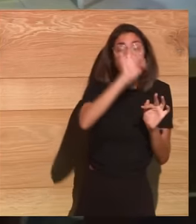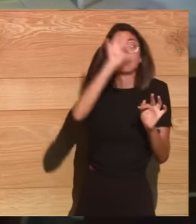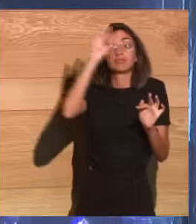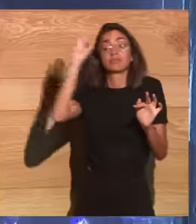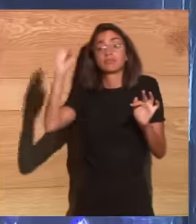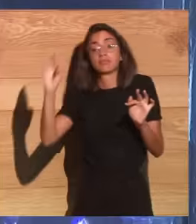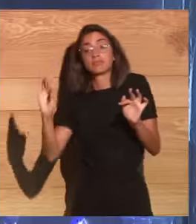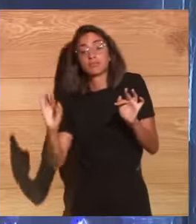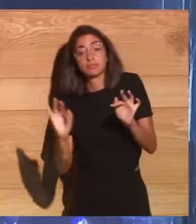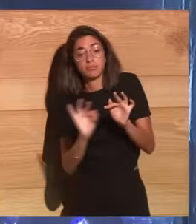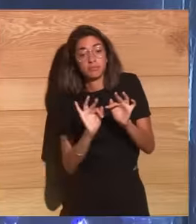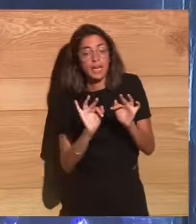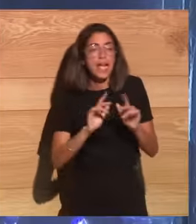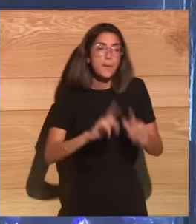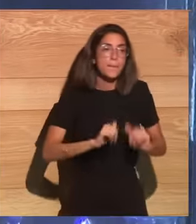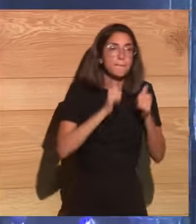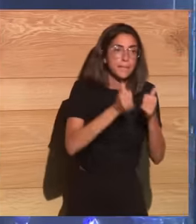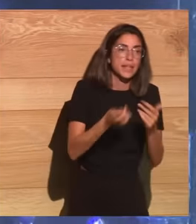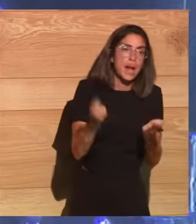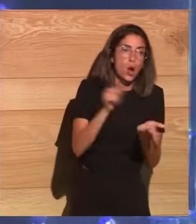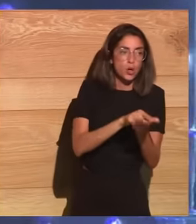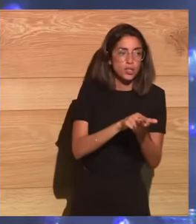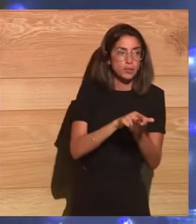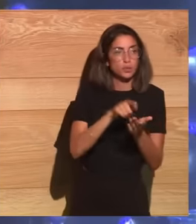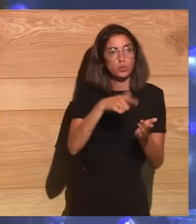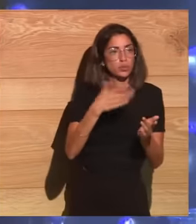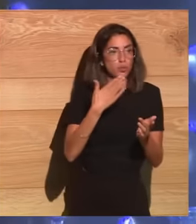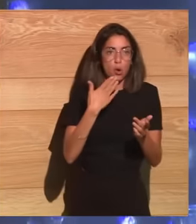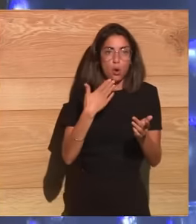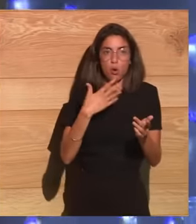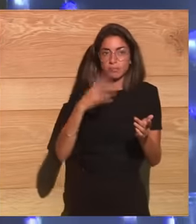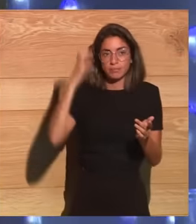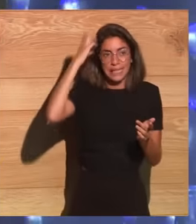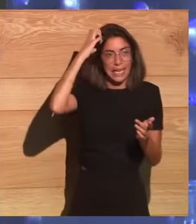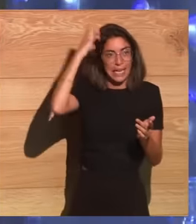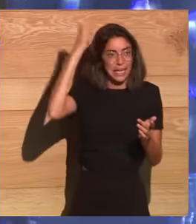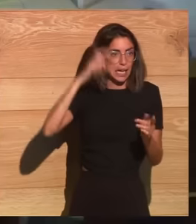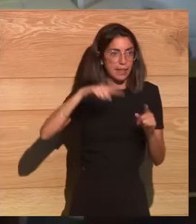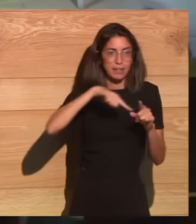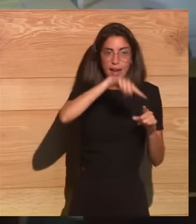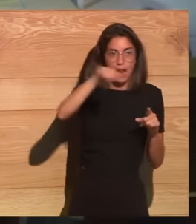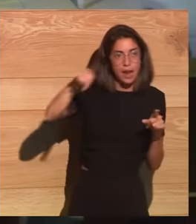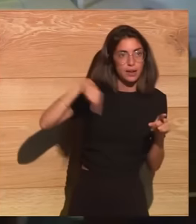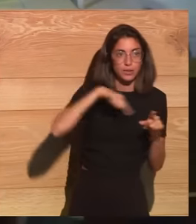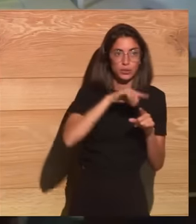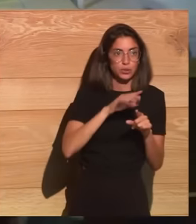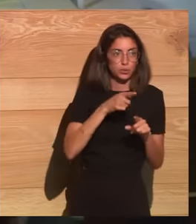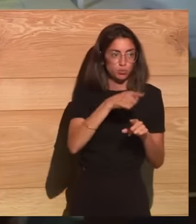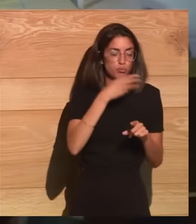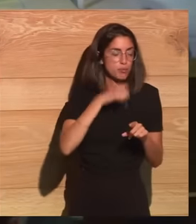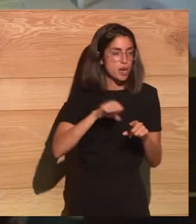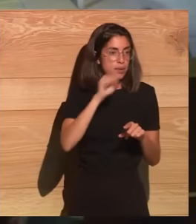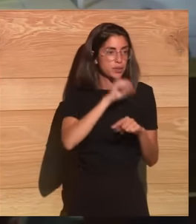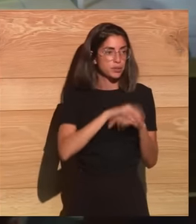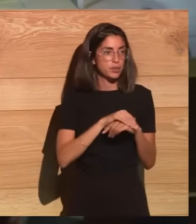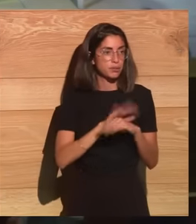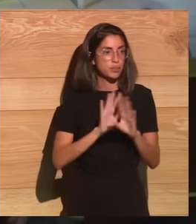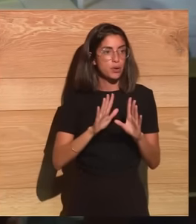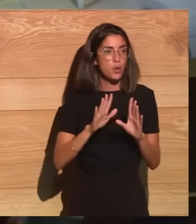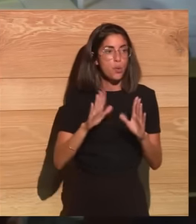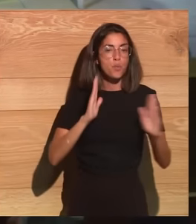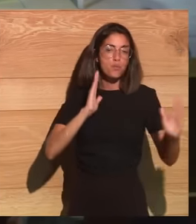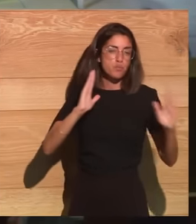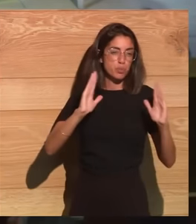cabeza funcionaba. De verdad, eres el rey de la rotonda, Juan. De verdad. Es muy magnífico. Bien. Pues bueno. Es un momento excelente